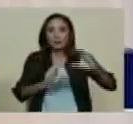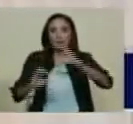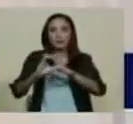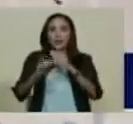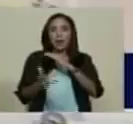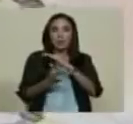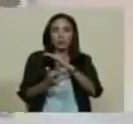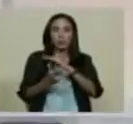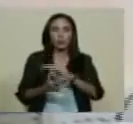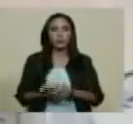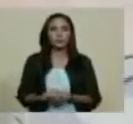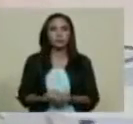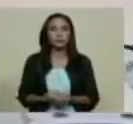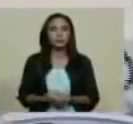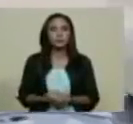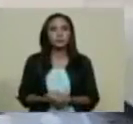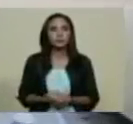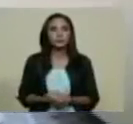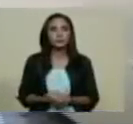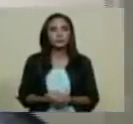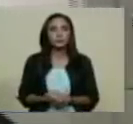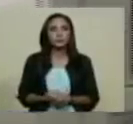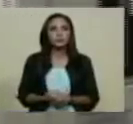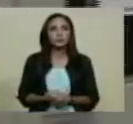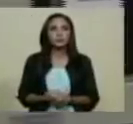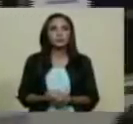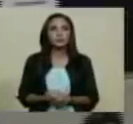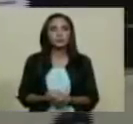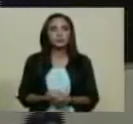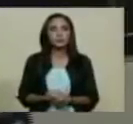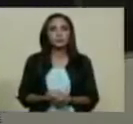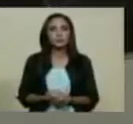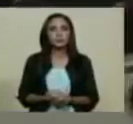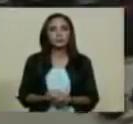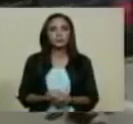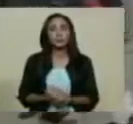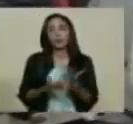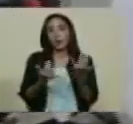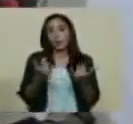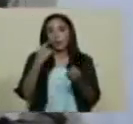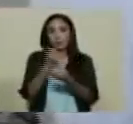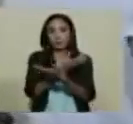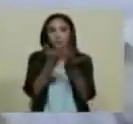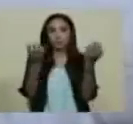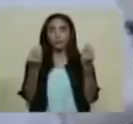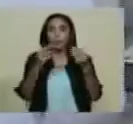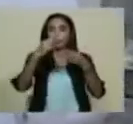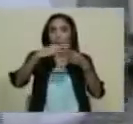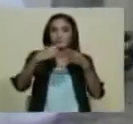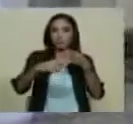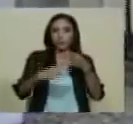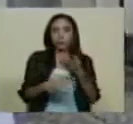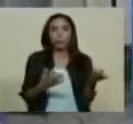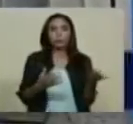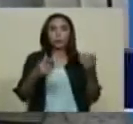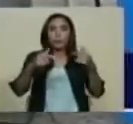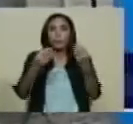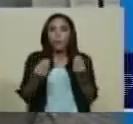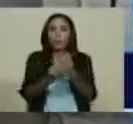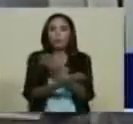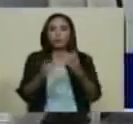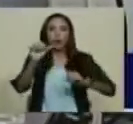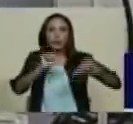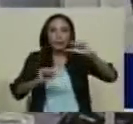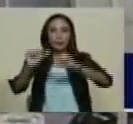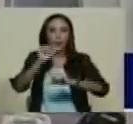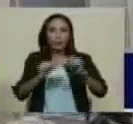tecnología. En este momento estamos recibiendo un potencial, digamos así, de insumos reactivos muy importantes